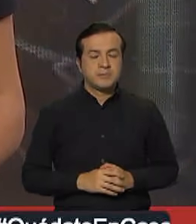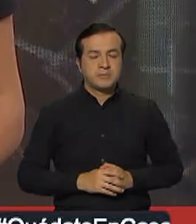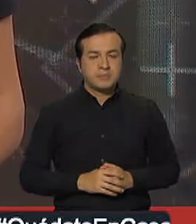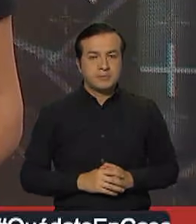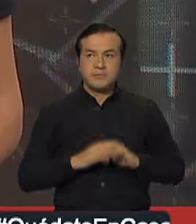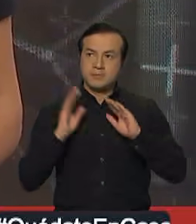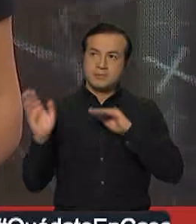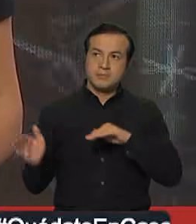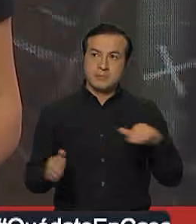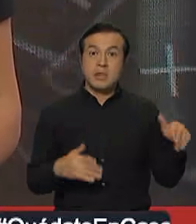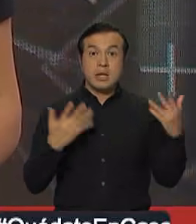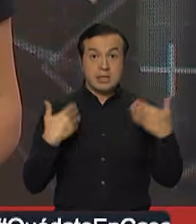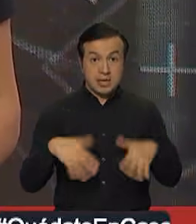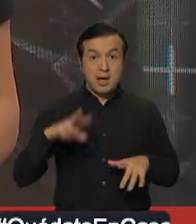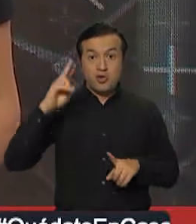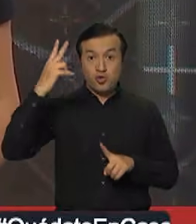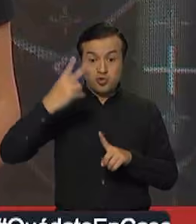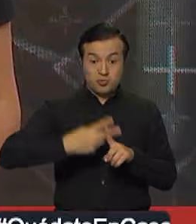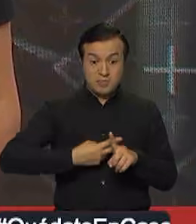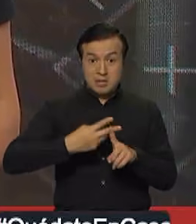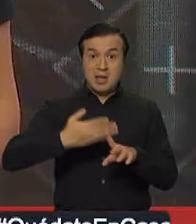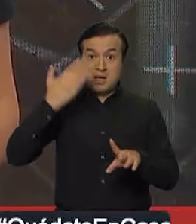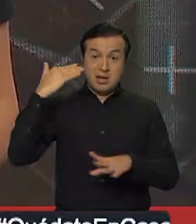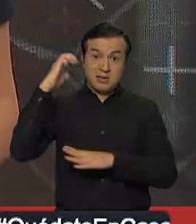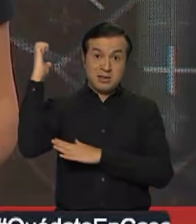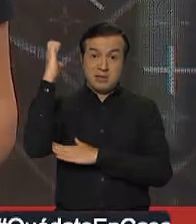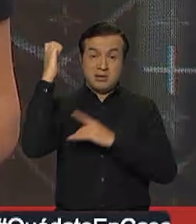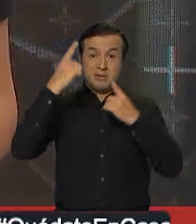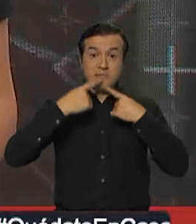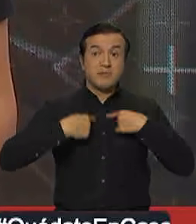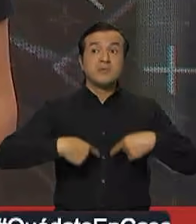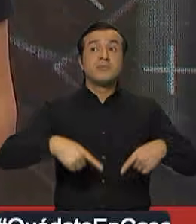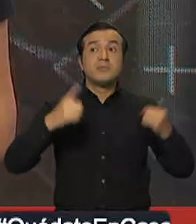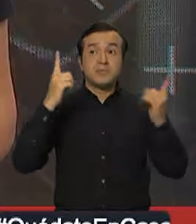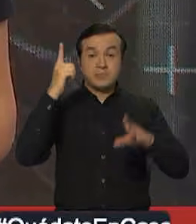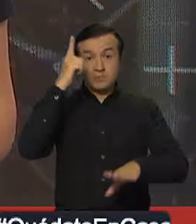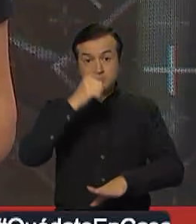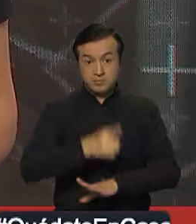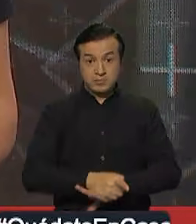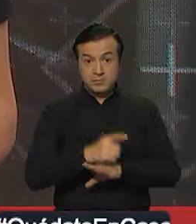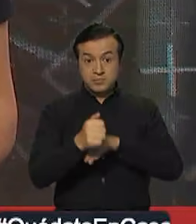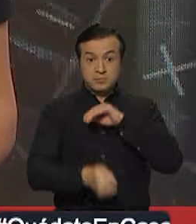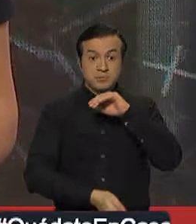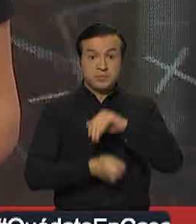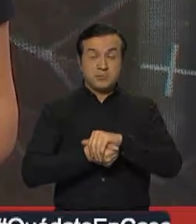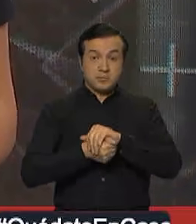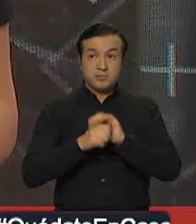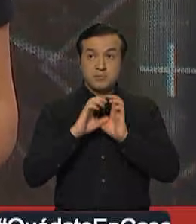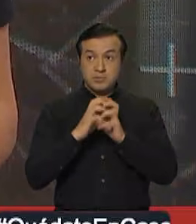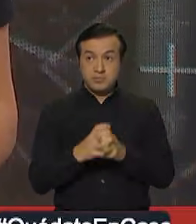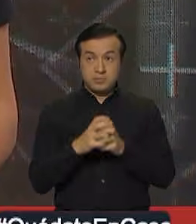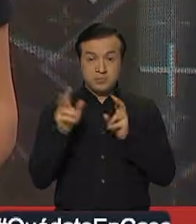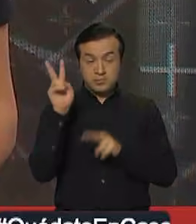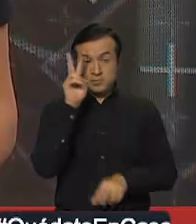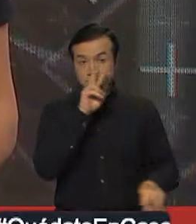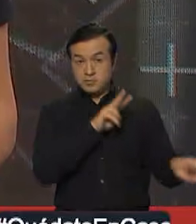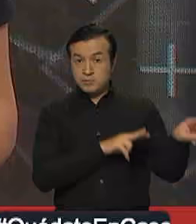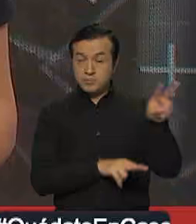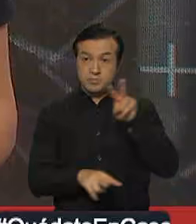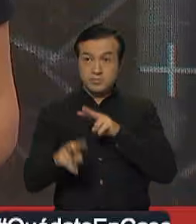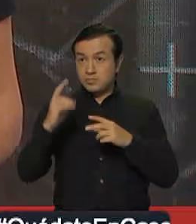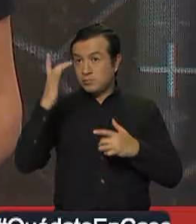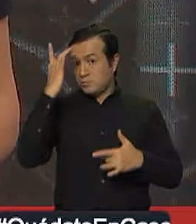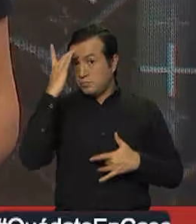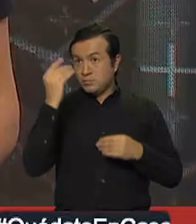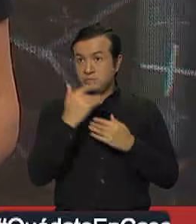Y se cumplen 2 meses desde que se decretó la emergencia sanitaria y se dispuso el confinamiento en el país para enfrentar el avance del